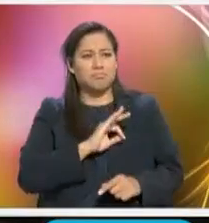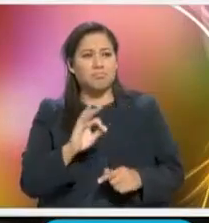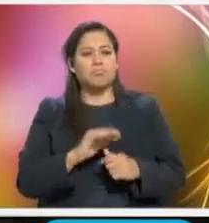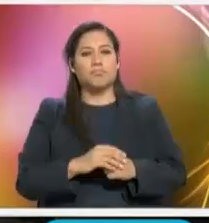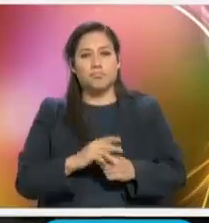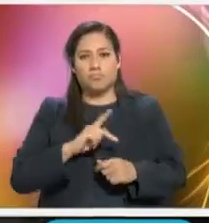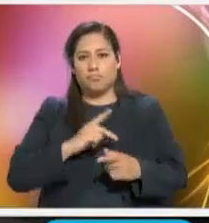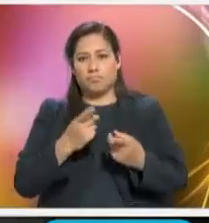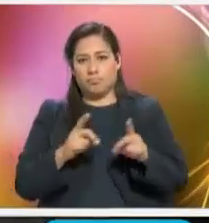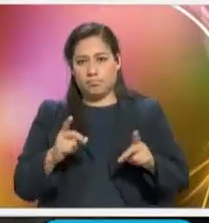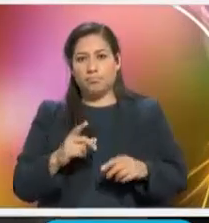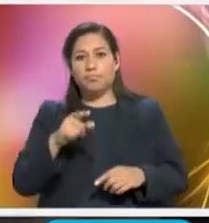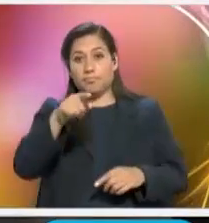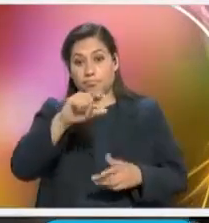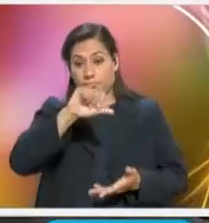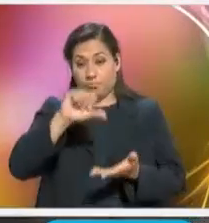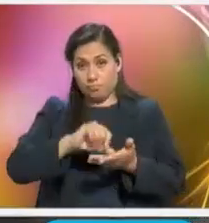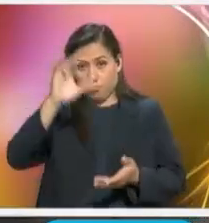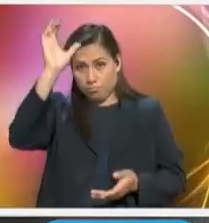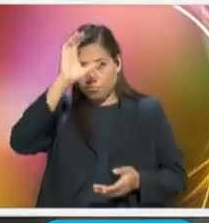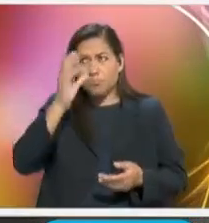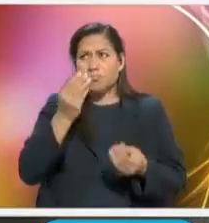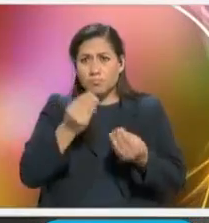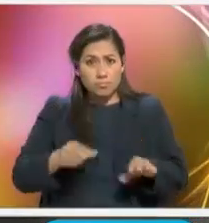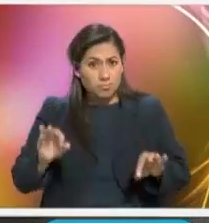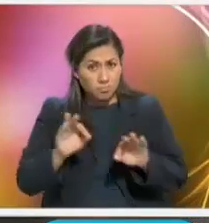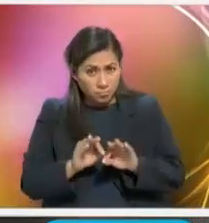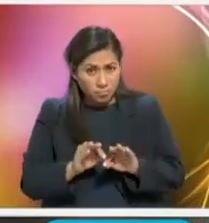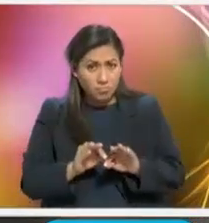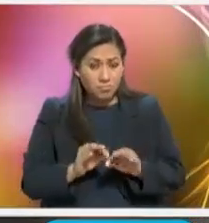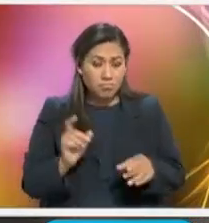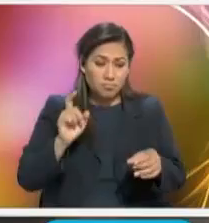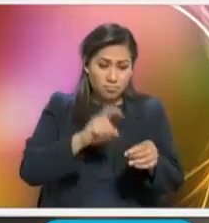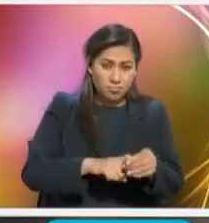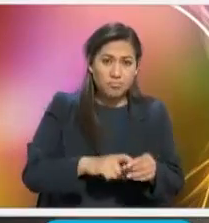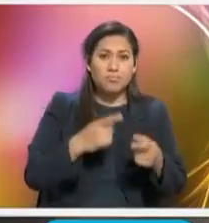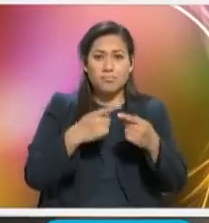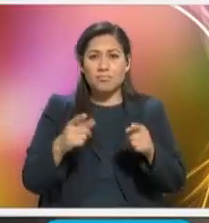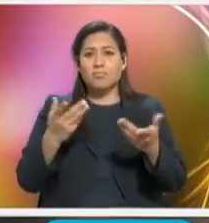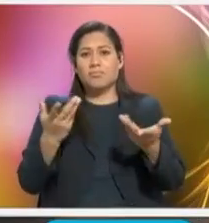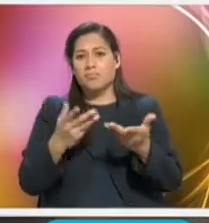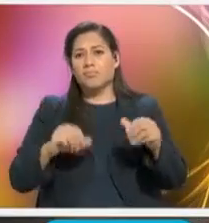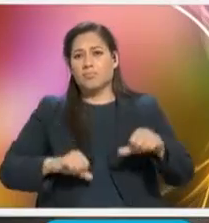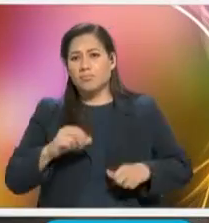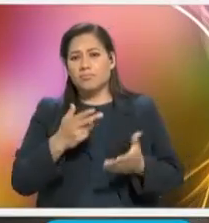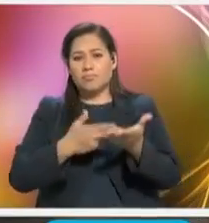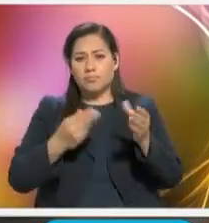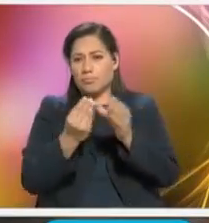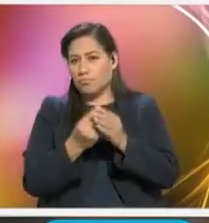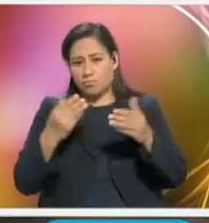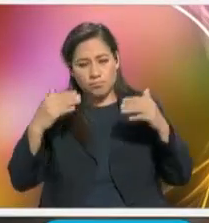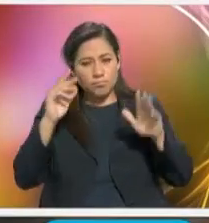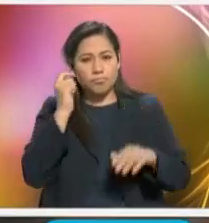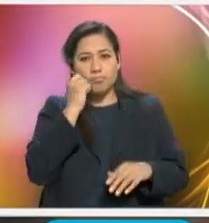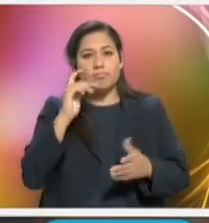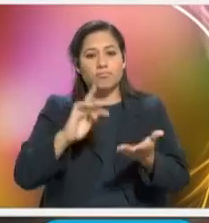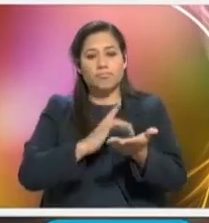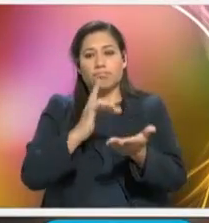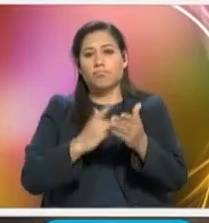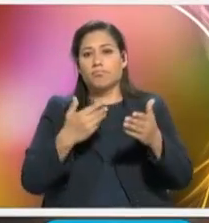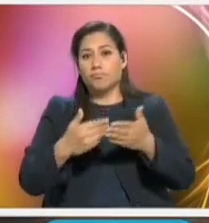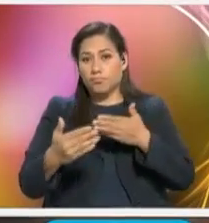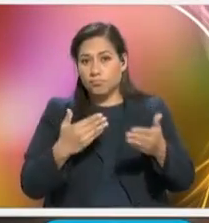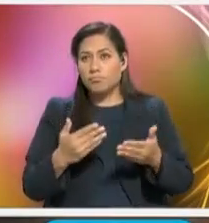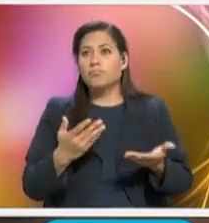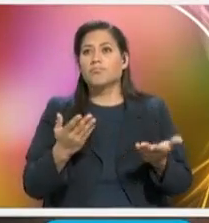en su desarrollo, ¿no? Y ustedes como Centro Cultural, ¿qué tan importante ha sido incluir en diversas actividades, talleres, qué sé yo, la tecnología?